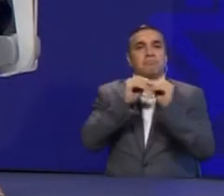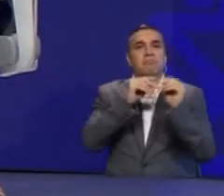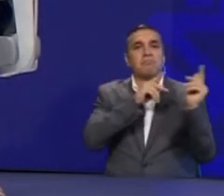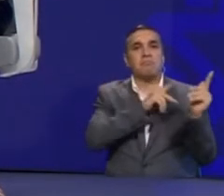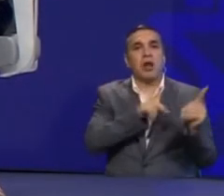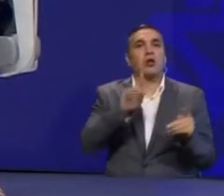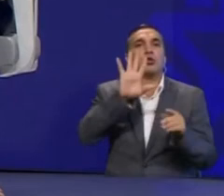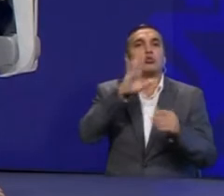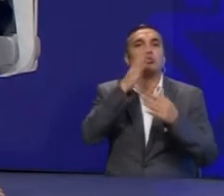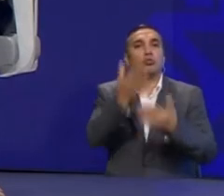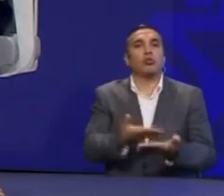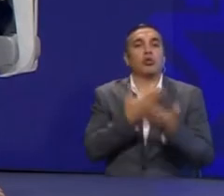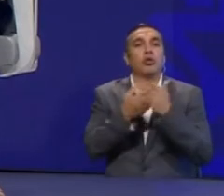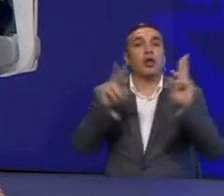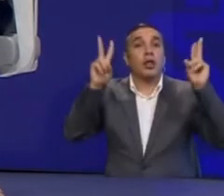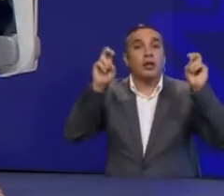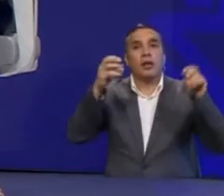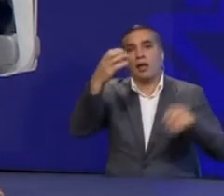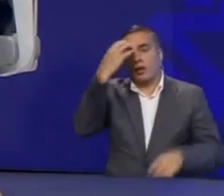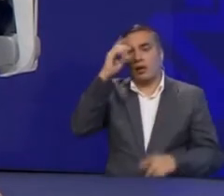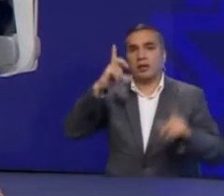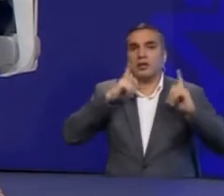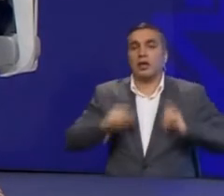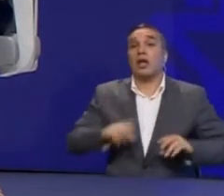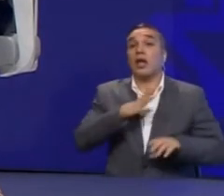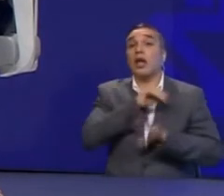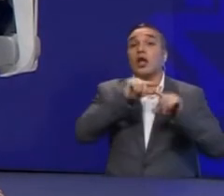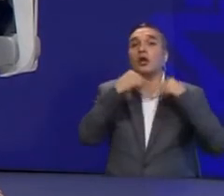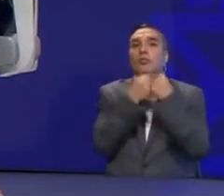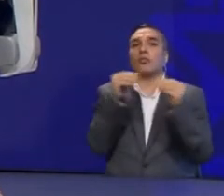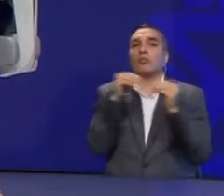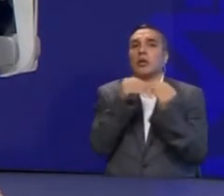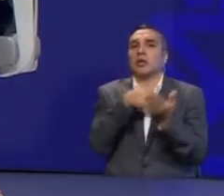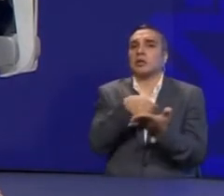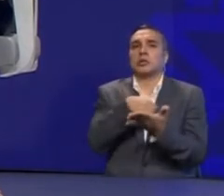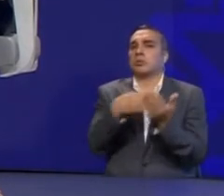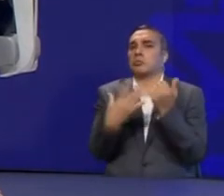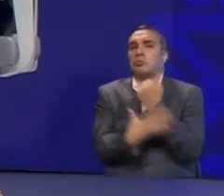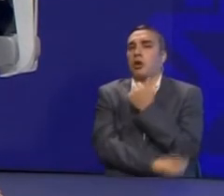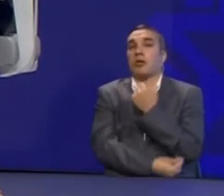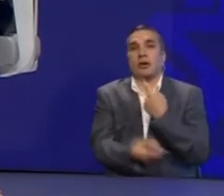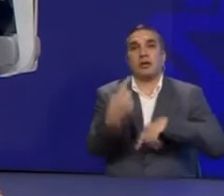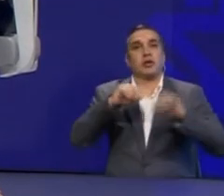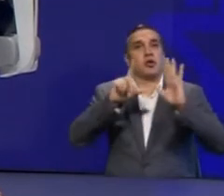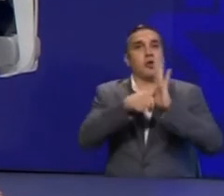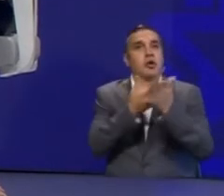sus propuestas con respecto a educación, salud y grupos vulnerables. Regresamos enseguida.